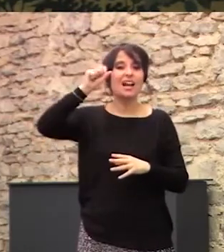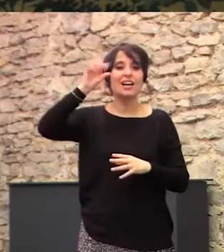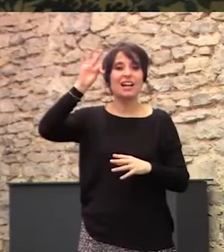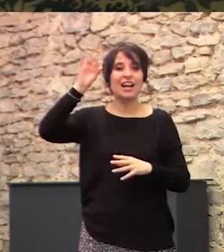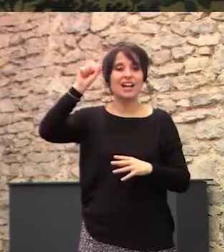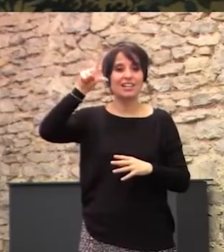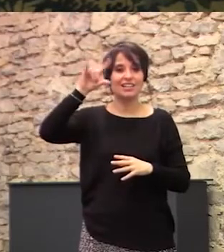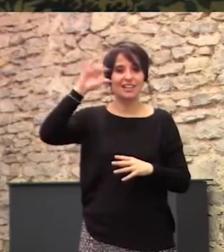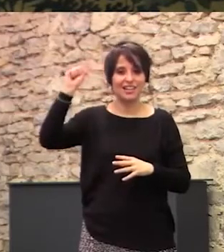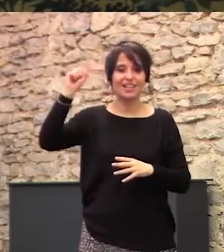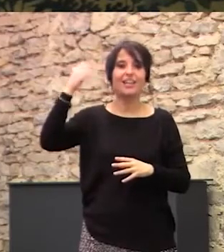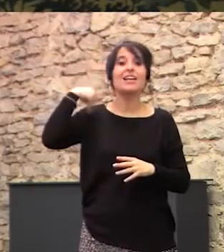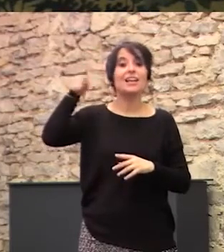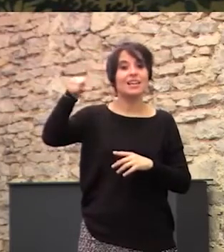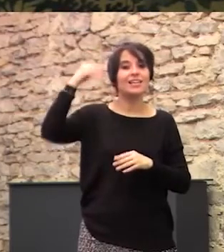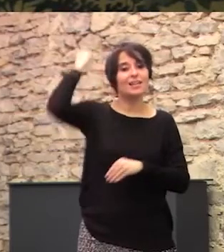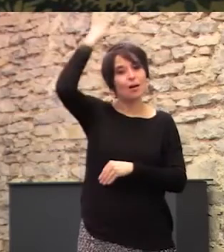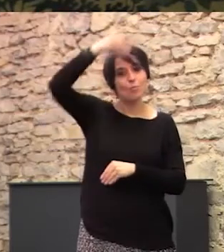musulmana catalana.